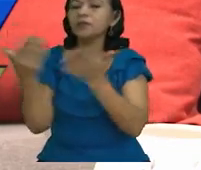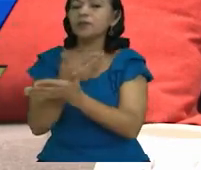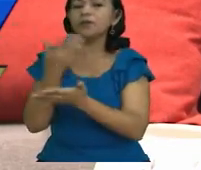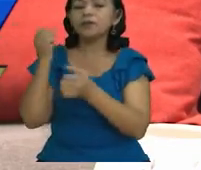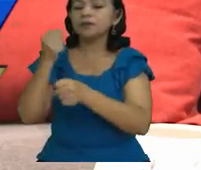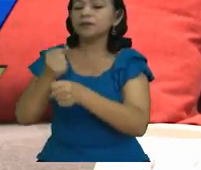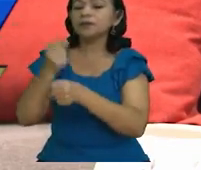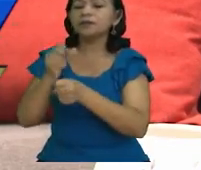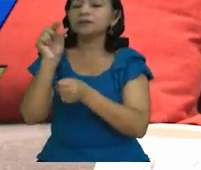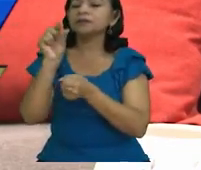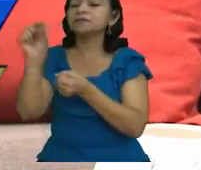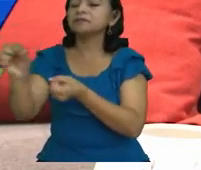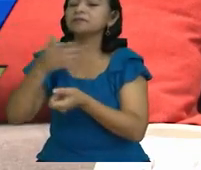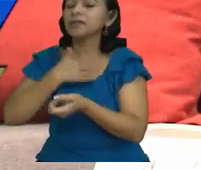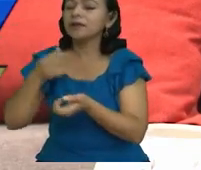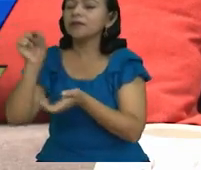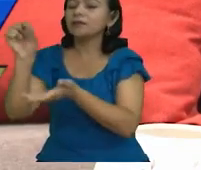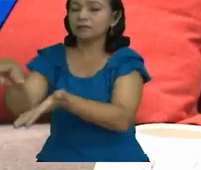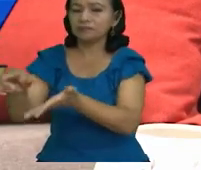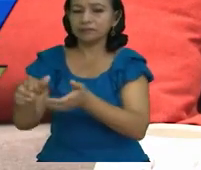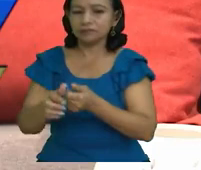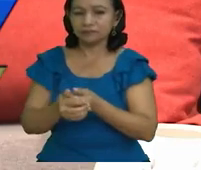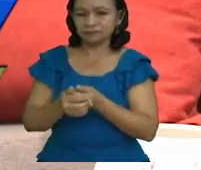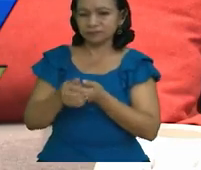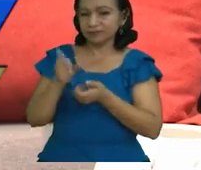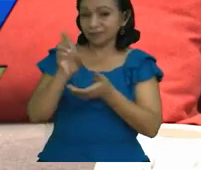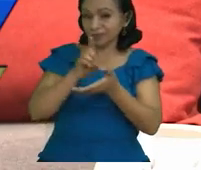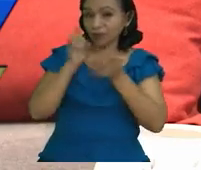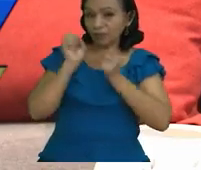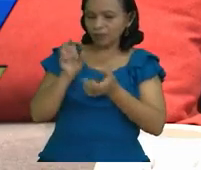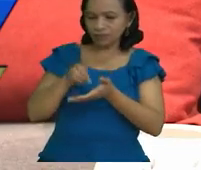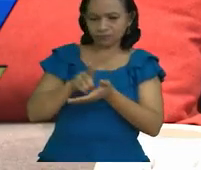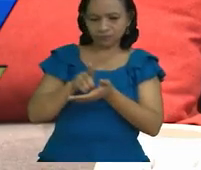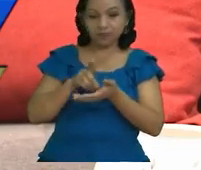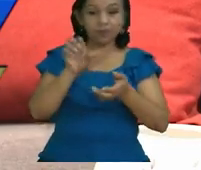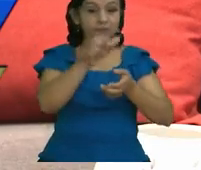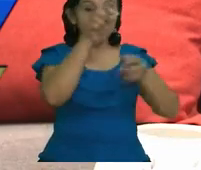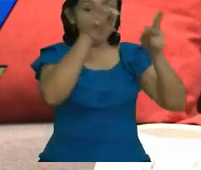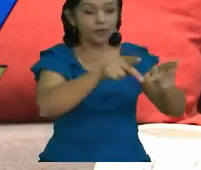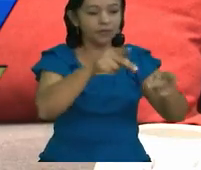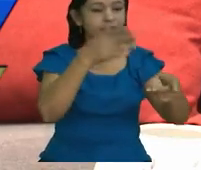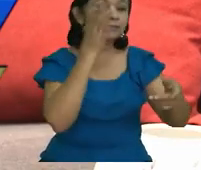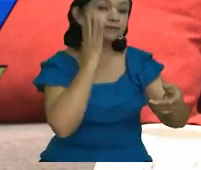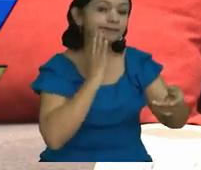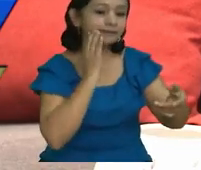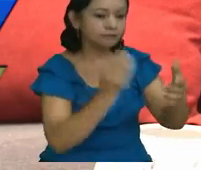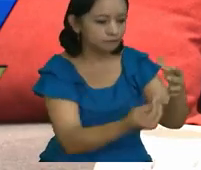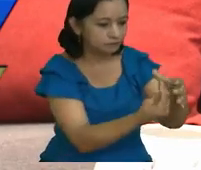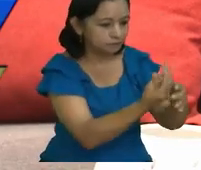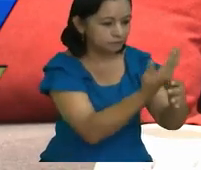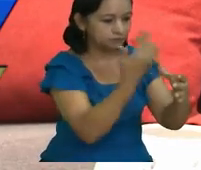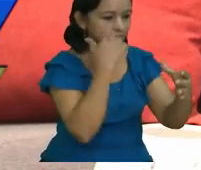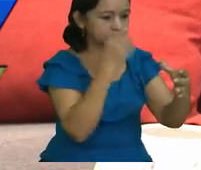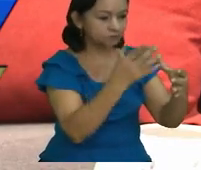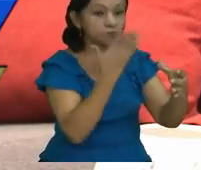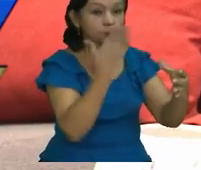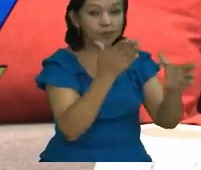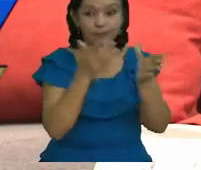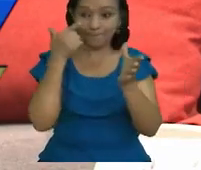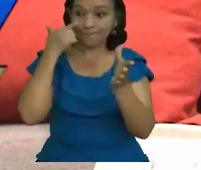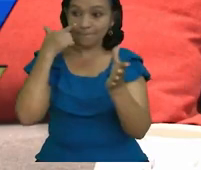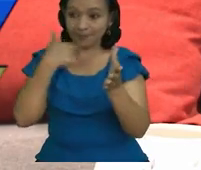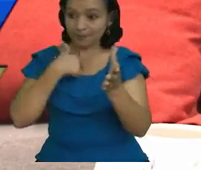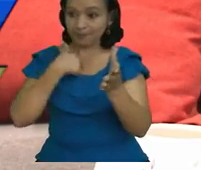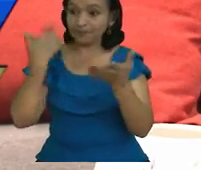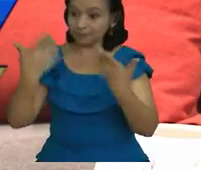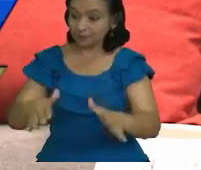o esta nueva semilla es mejor sembrarla. A que se lo diga, mecanismo de difusión. Exactamente, a que te lo diga el mismo productor, a claro. otros productores.